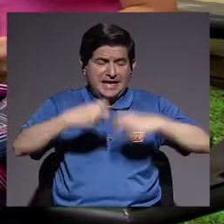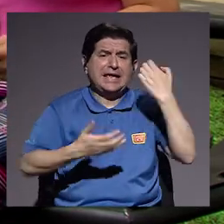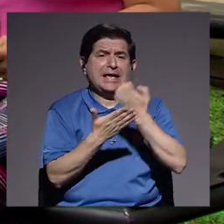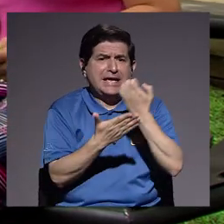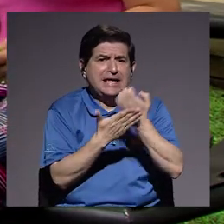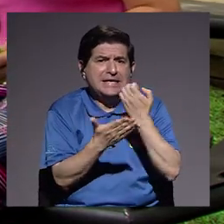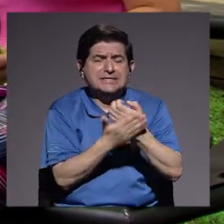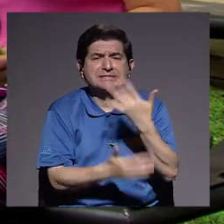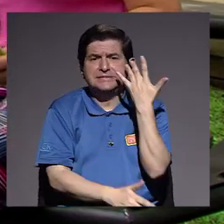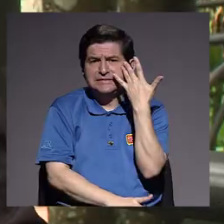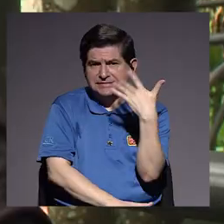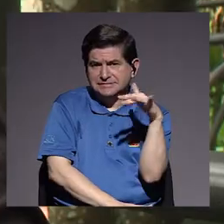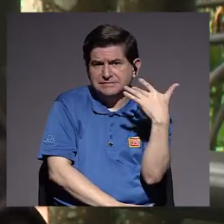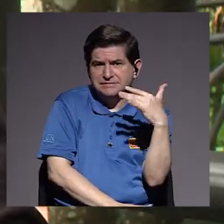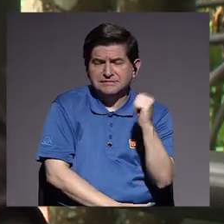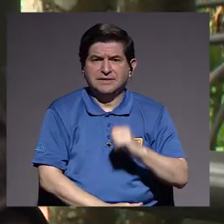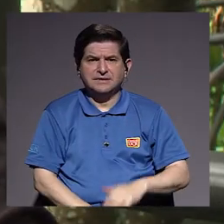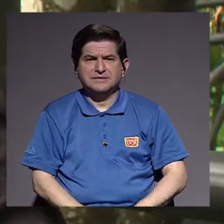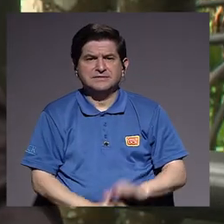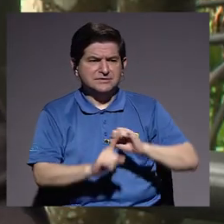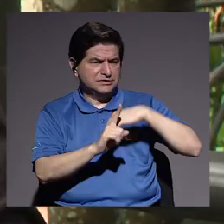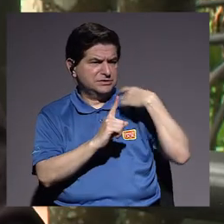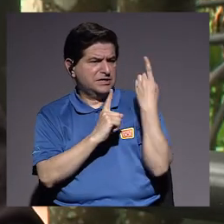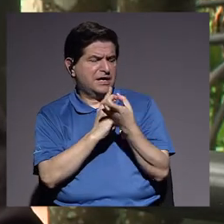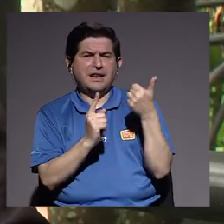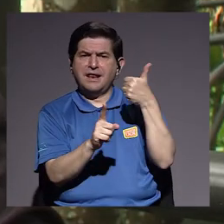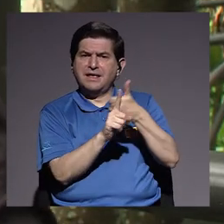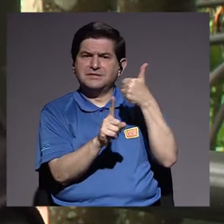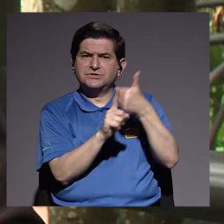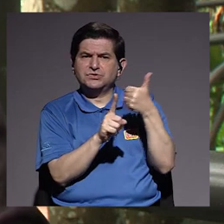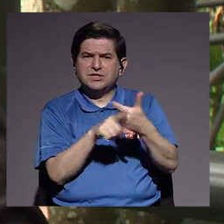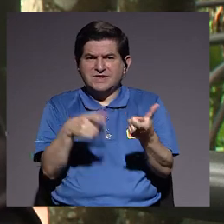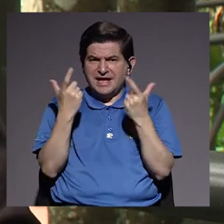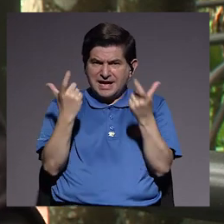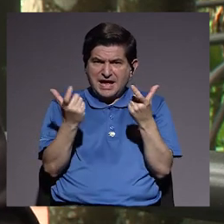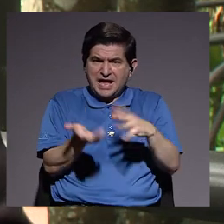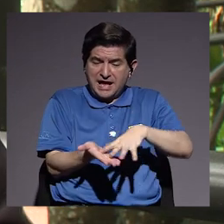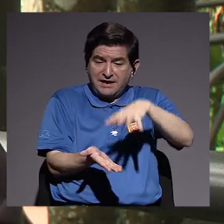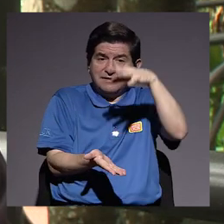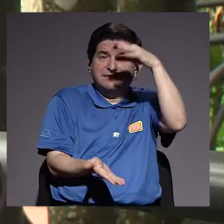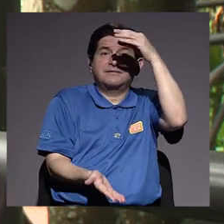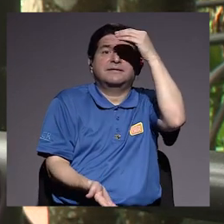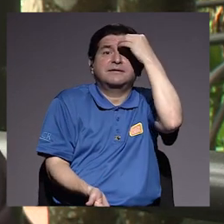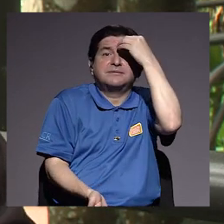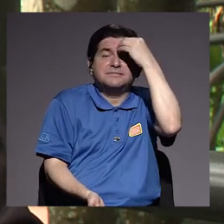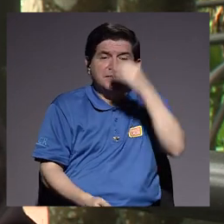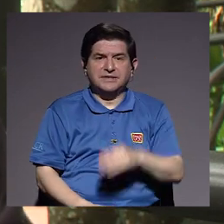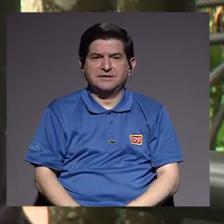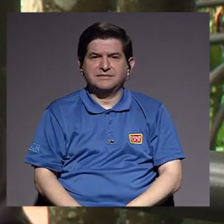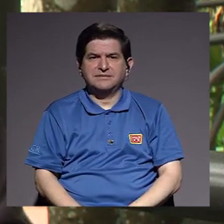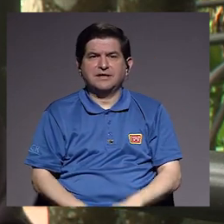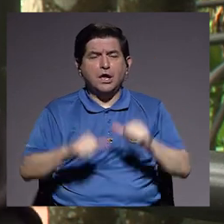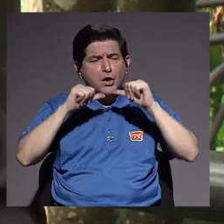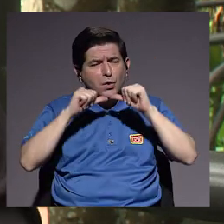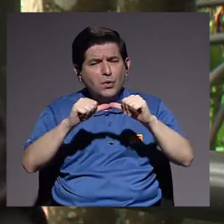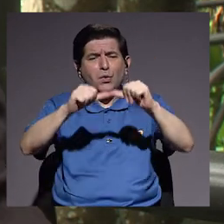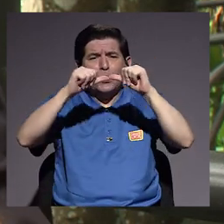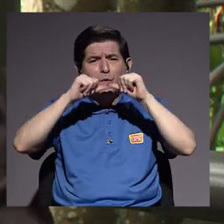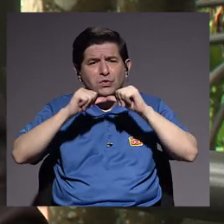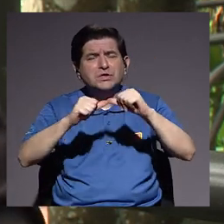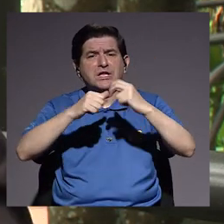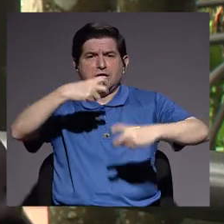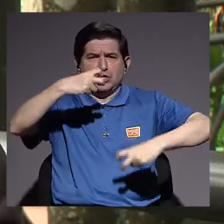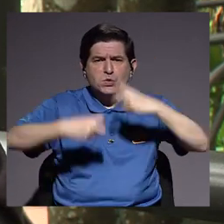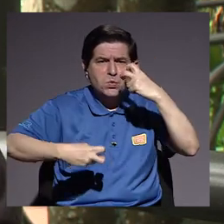aprende justamente a estar en una constante crisis que no se resuelve totalmente. Y entonces tenemos